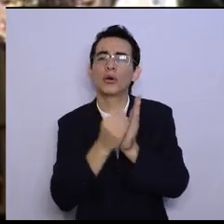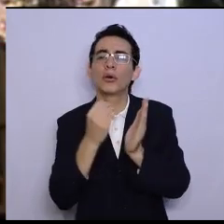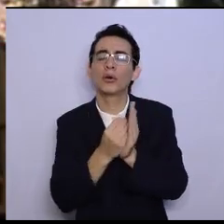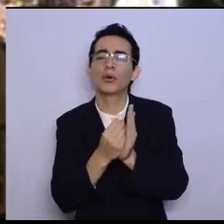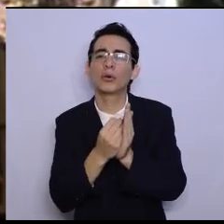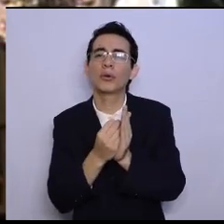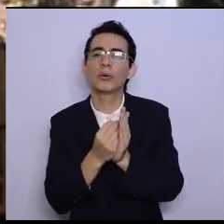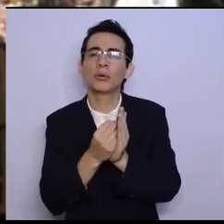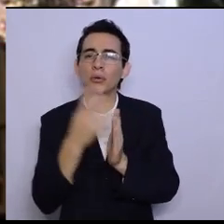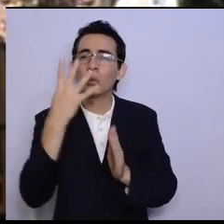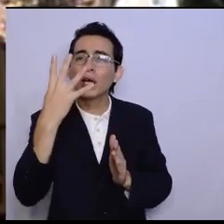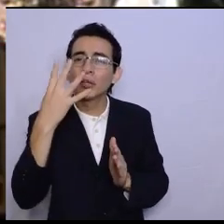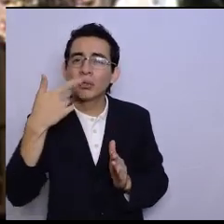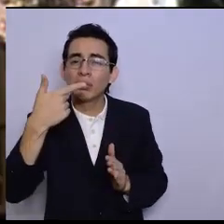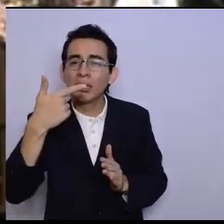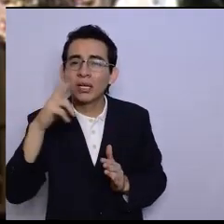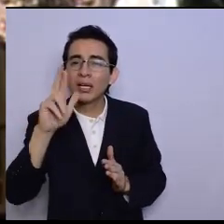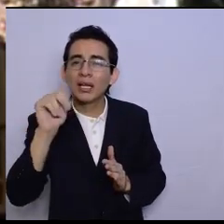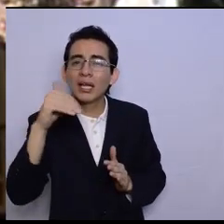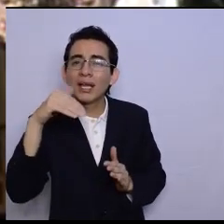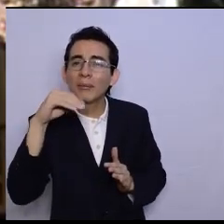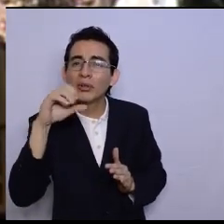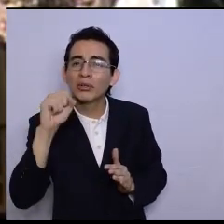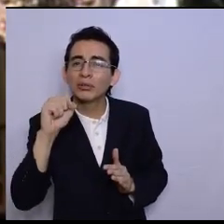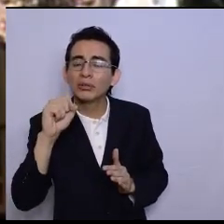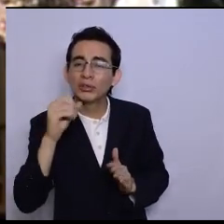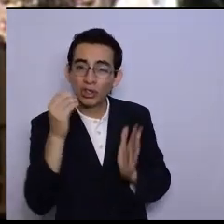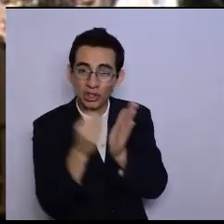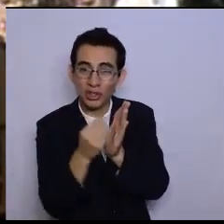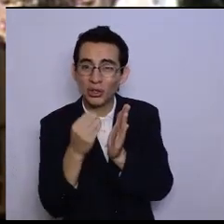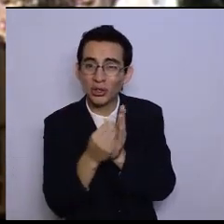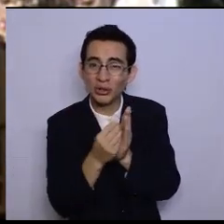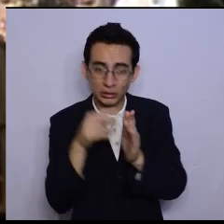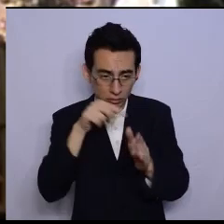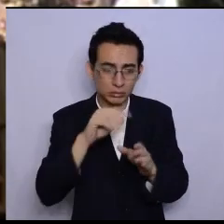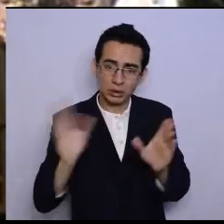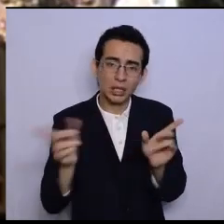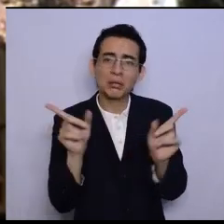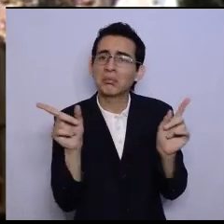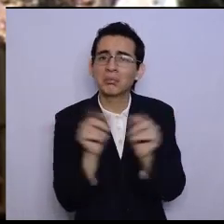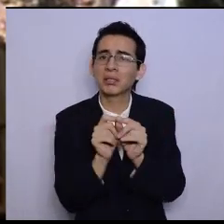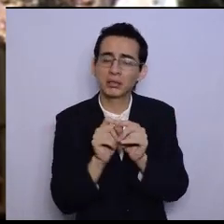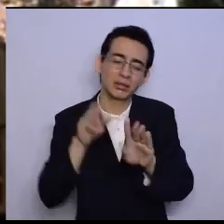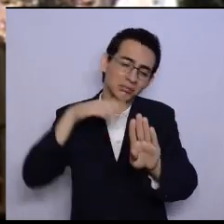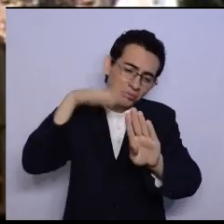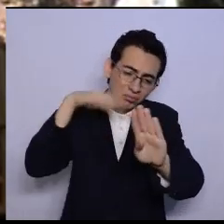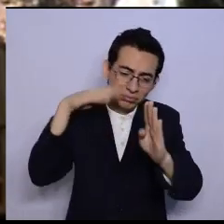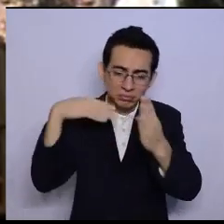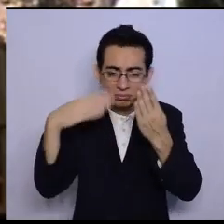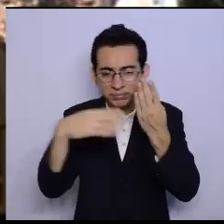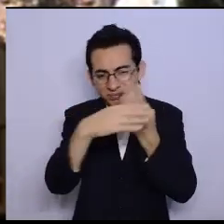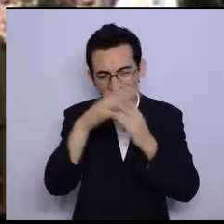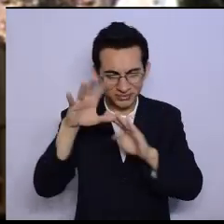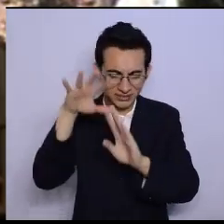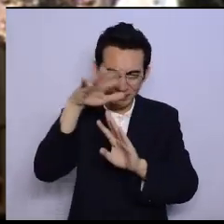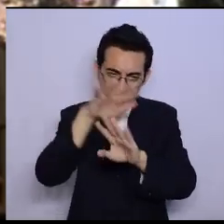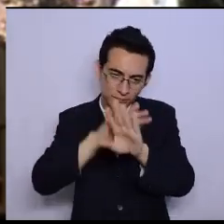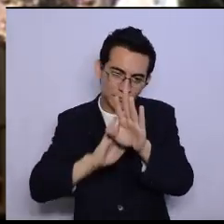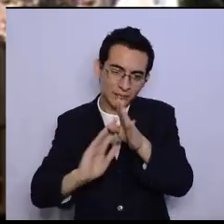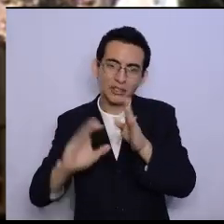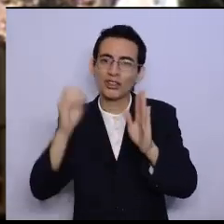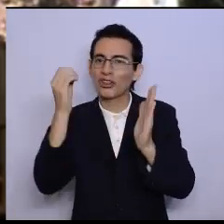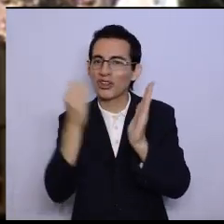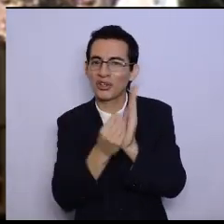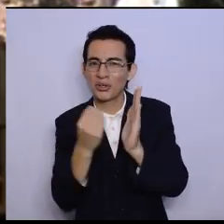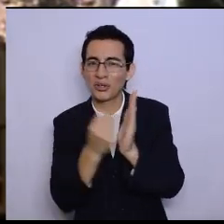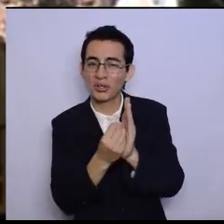Con 4 gramos de oro se puede cubrir perfectamente eso, porque el oro, cuando tiene esa pureza, tiene